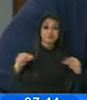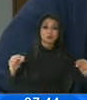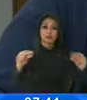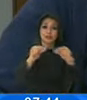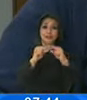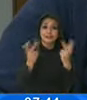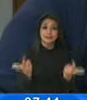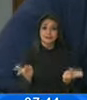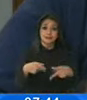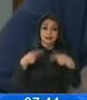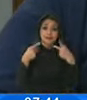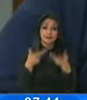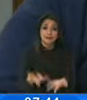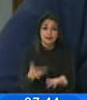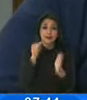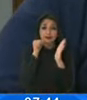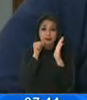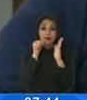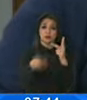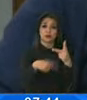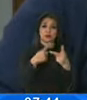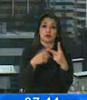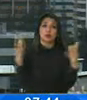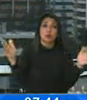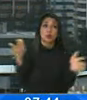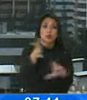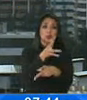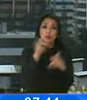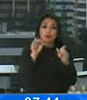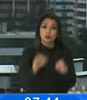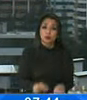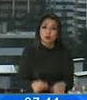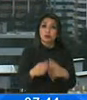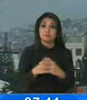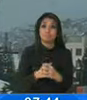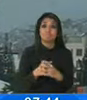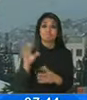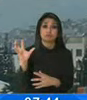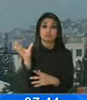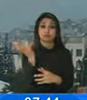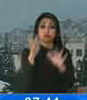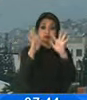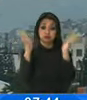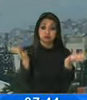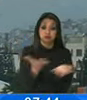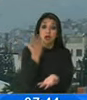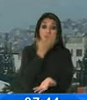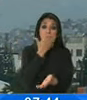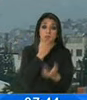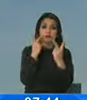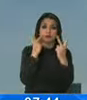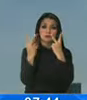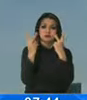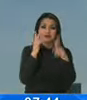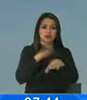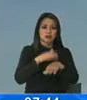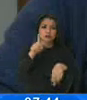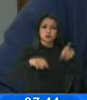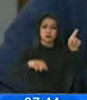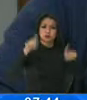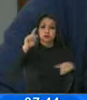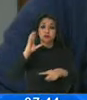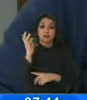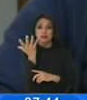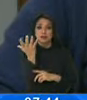son los medios de vida, el agua, el aire. Los estragos del calentamiento global en el país son evidentes en la variabilidad del clima.